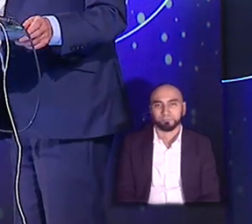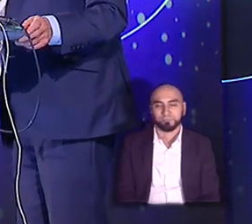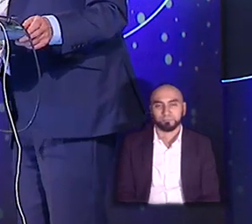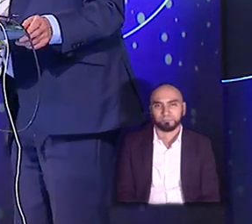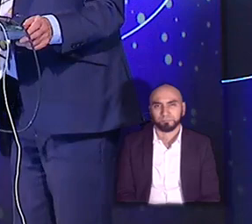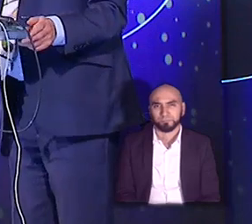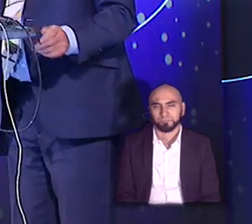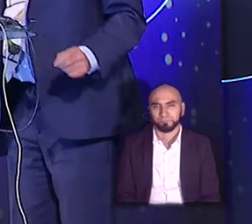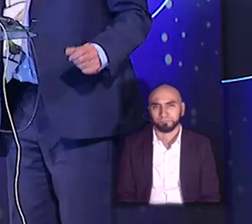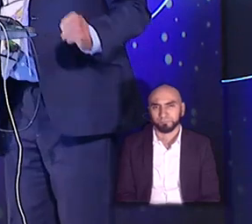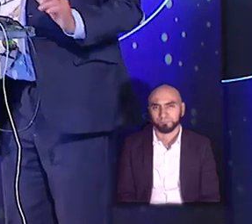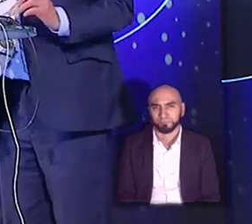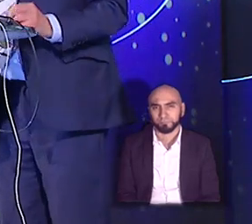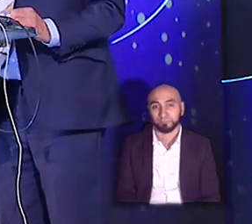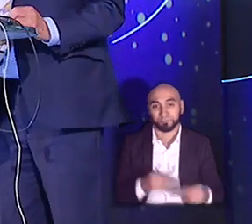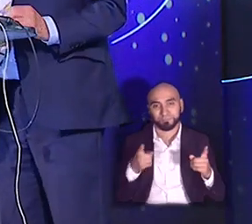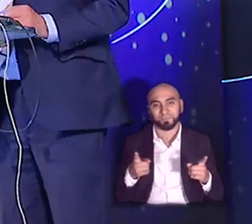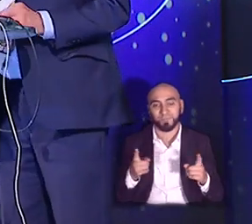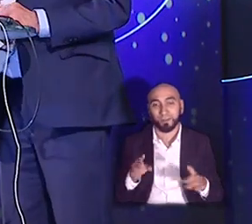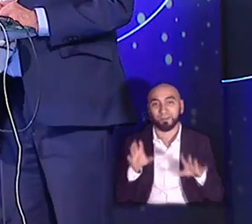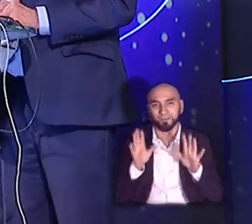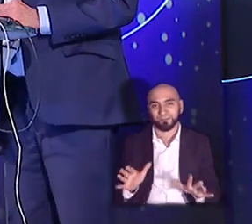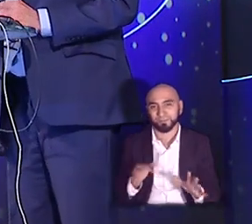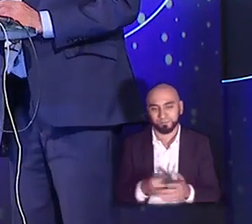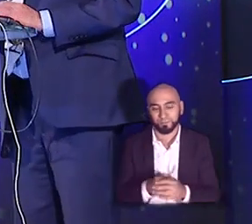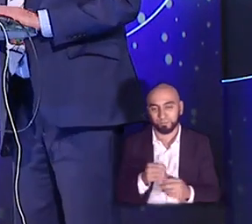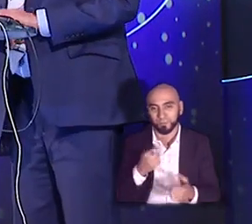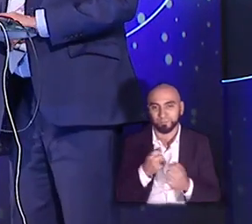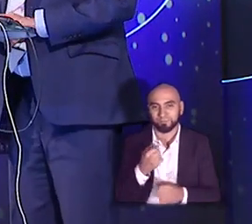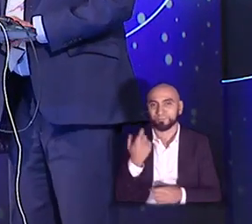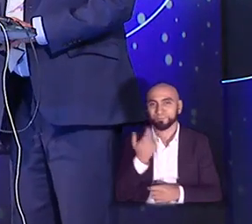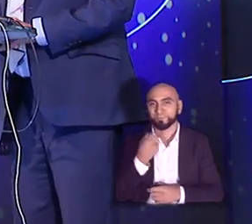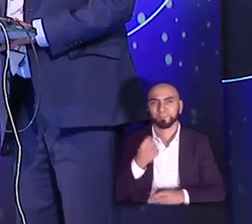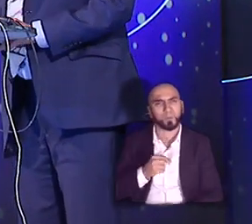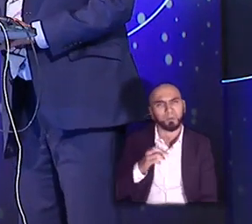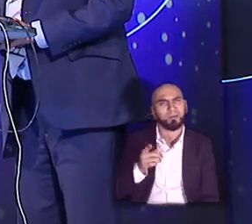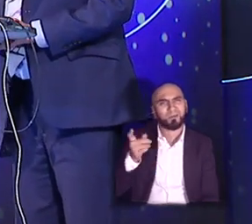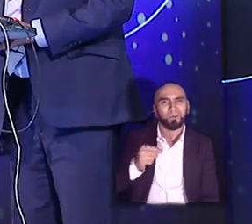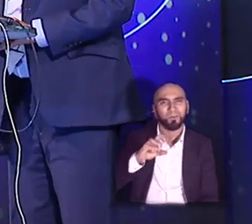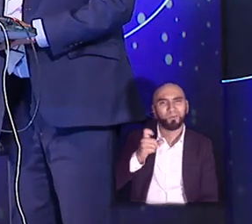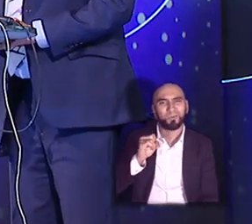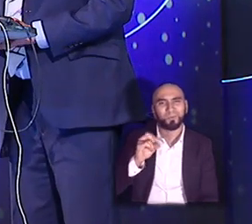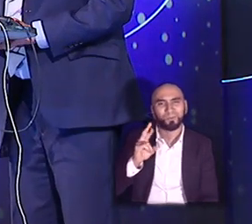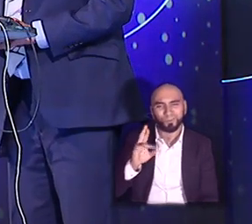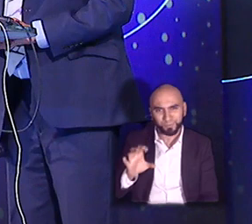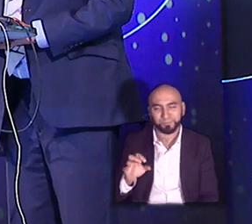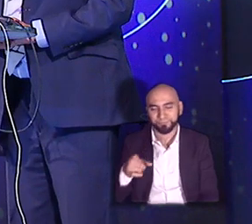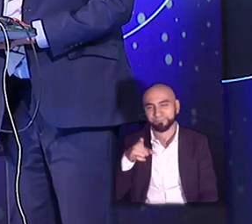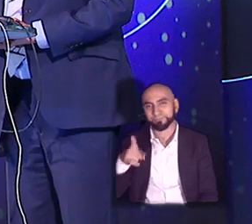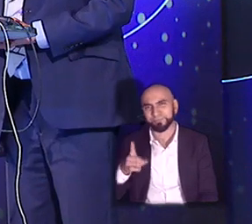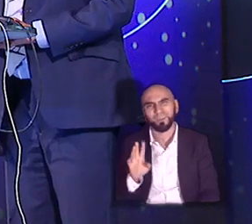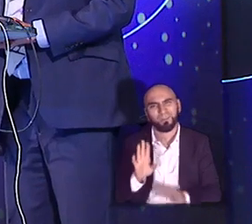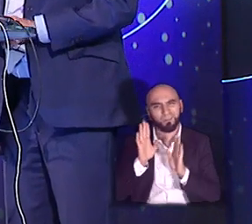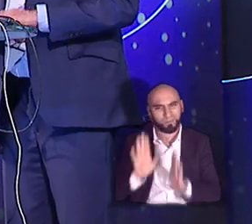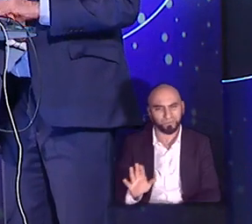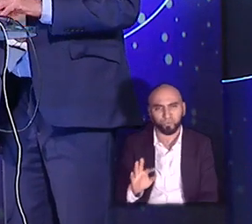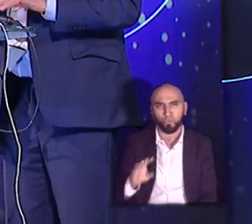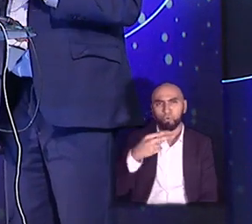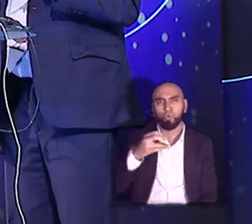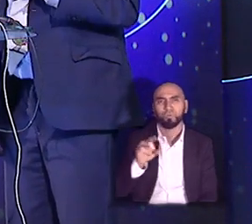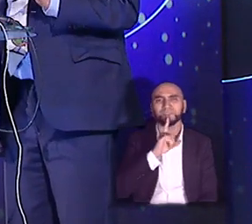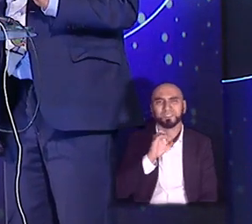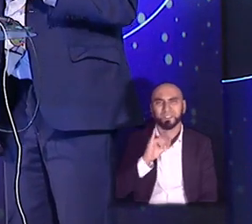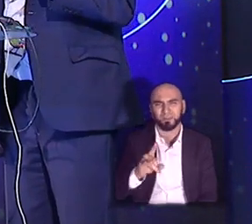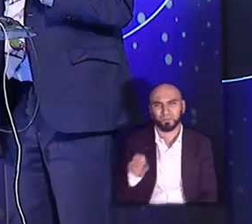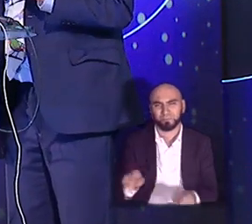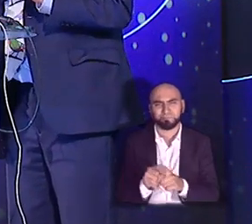Es la reacción familiar, ¿cierto? Gould era muy hostil hacia el progreso evolucionario, pero principalmente porque asumió